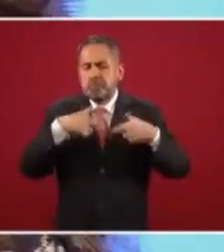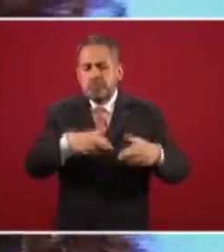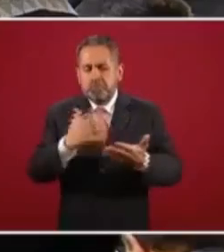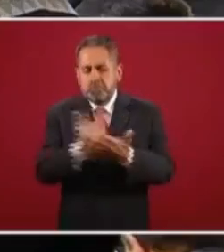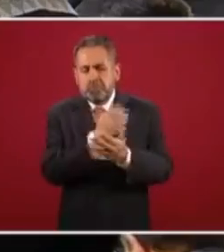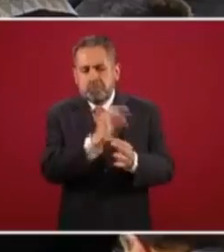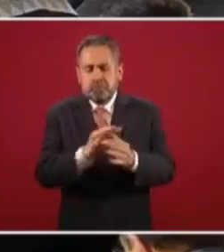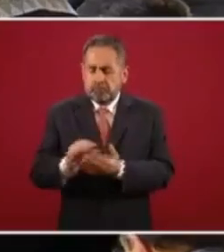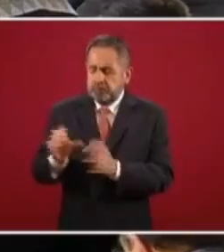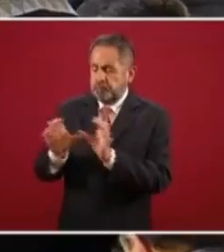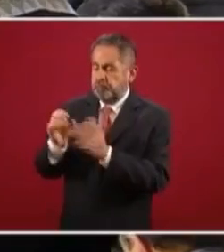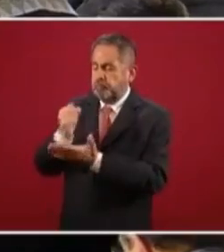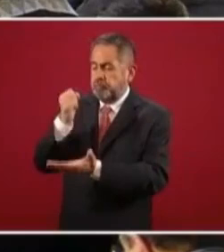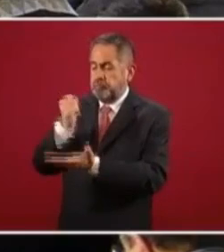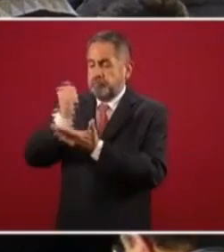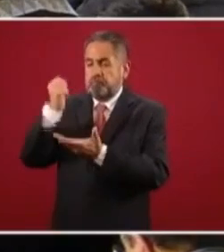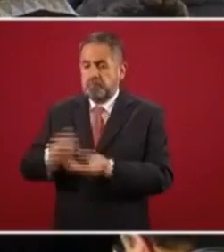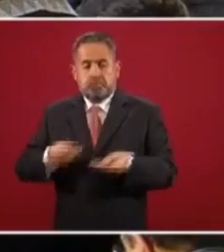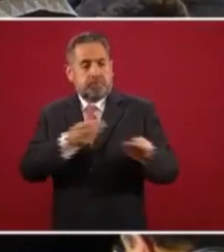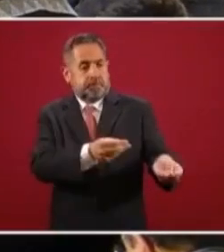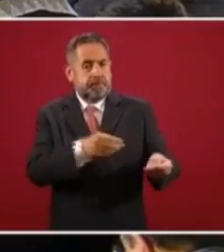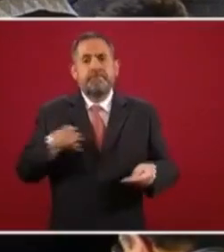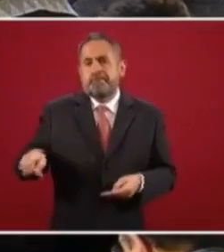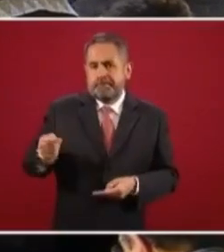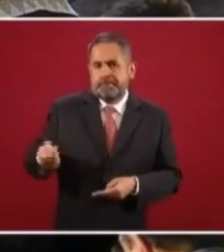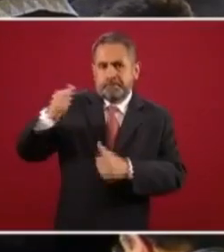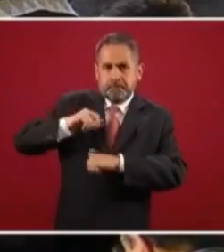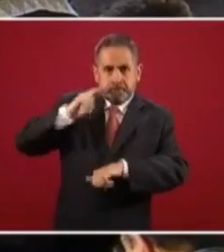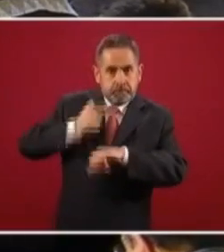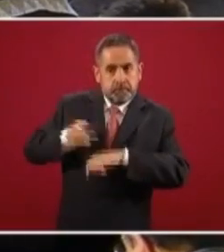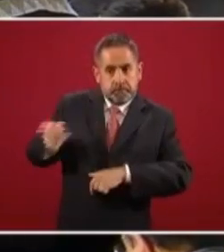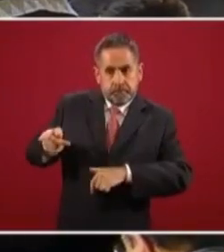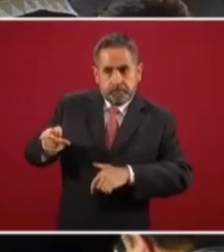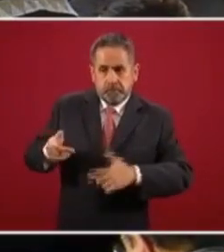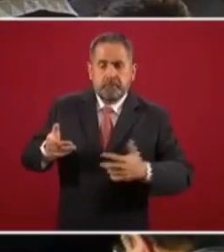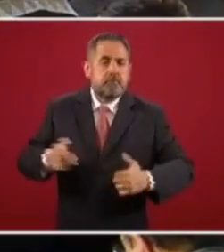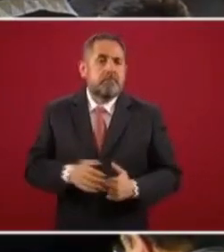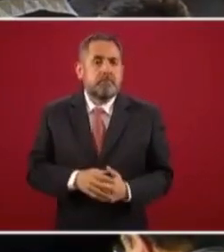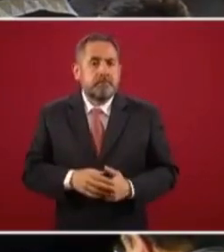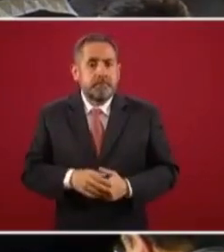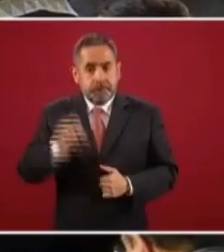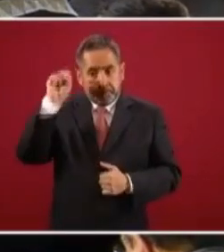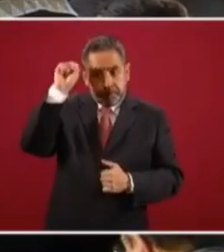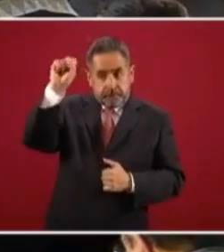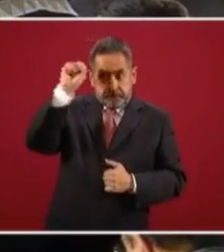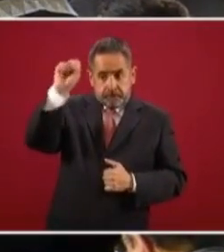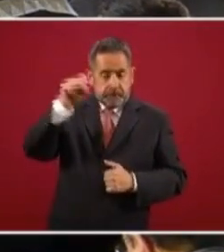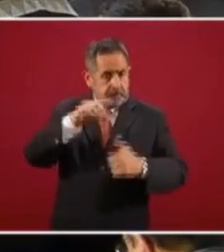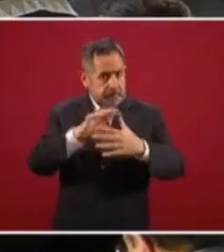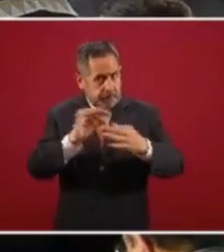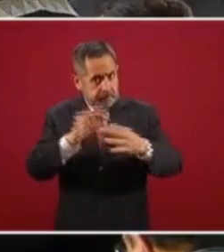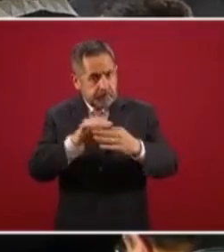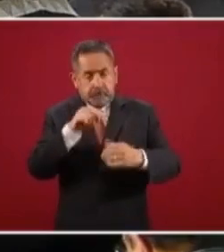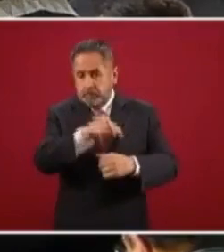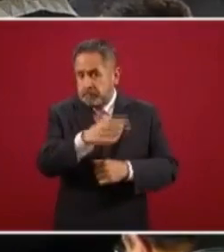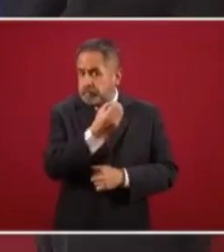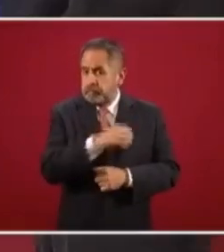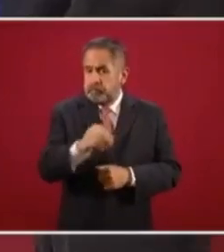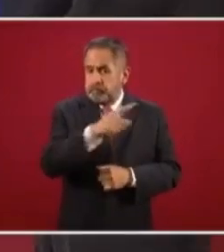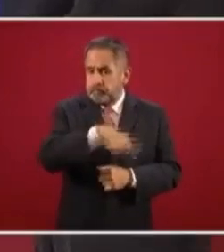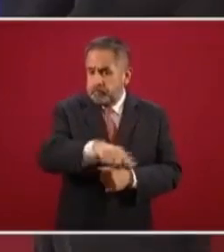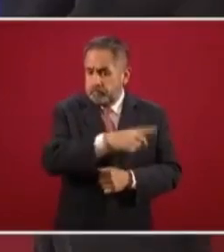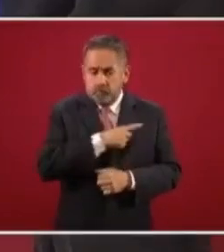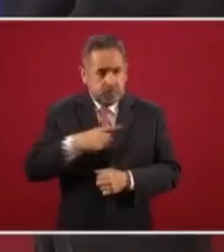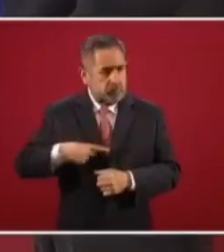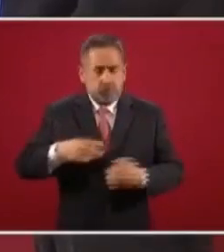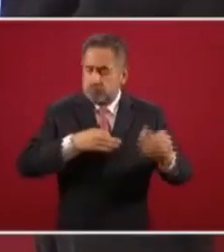representatividad. Los sindicatos de esta manera, en la reforma se establece una obligación